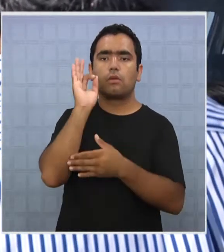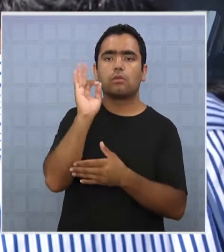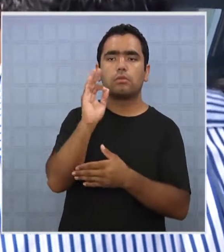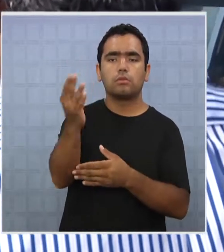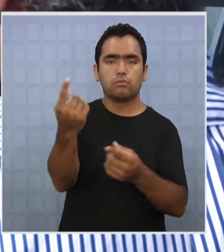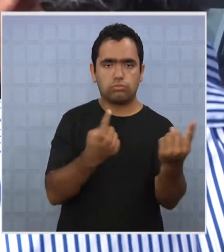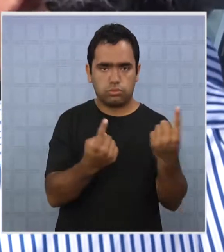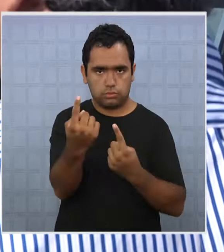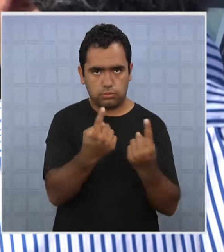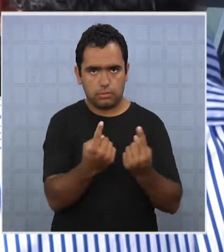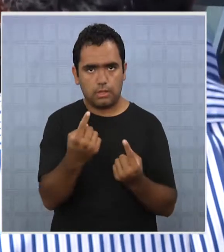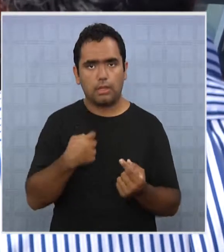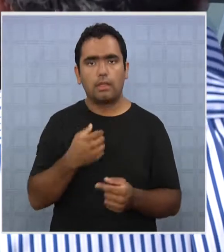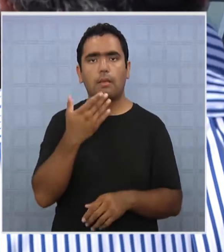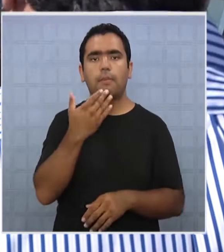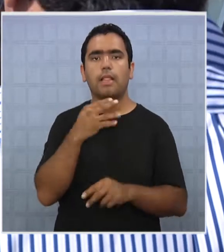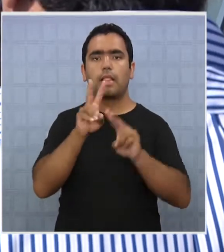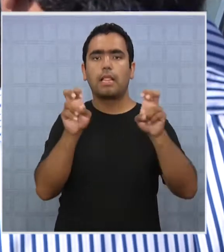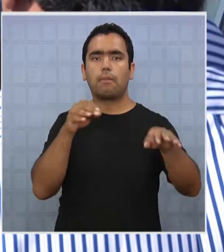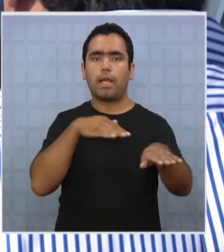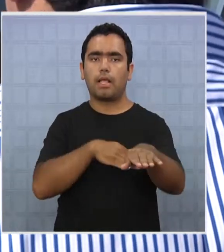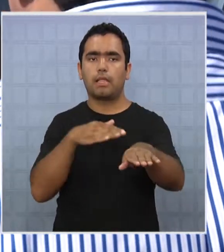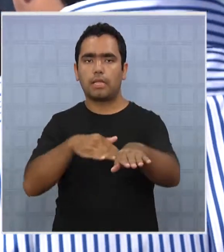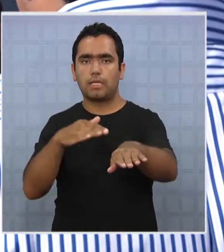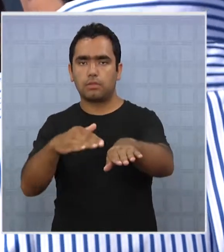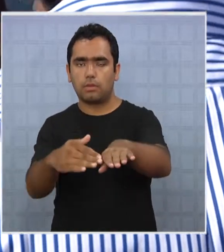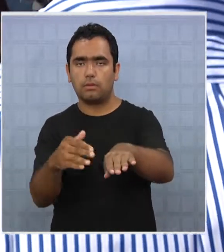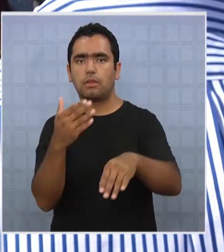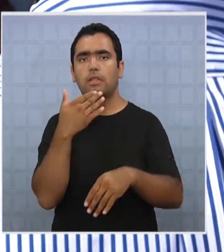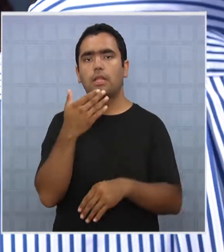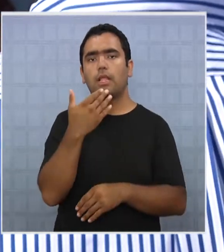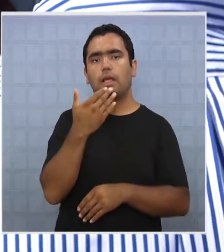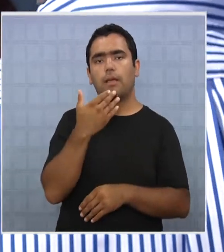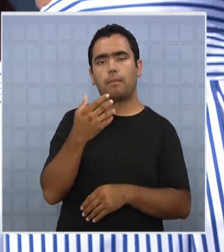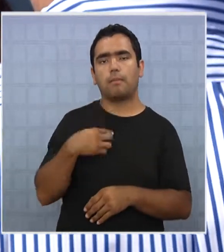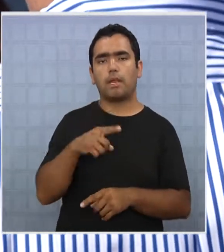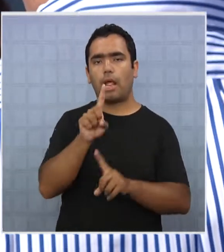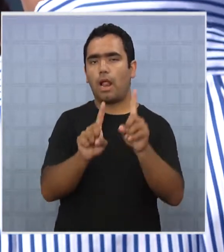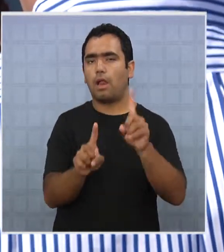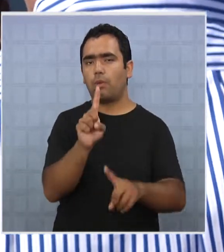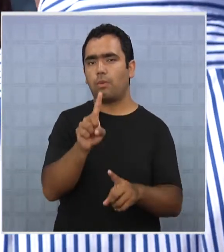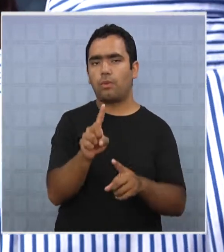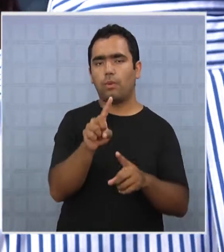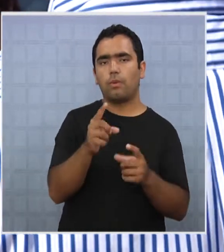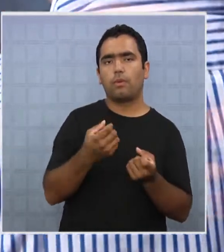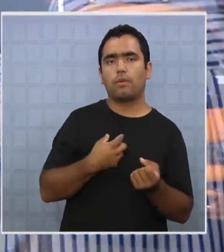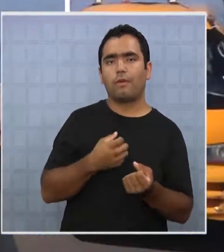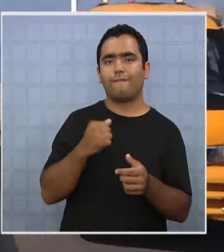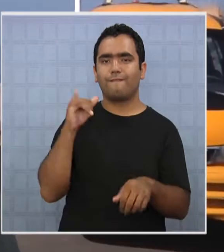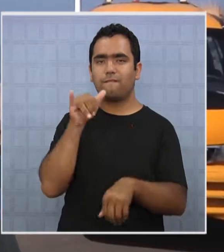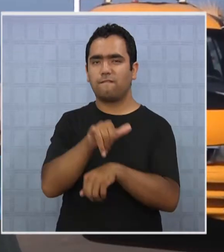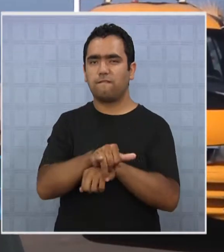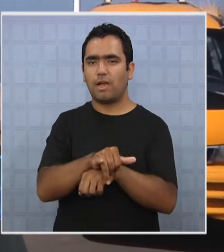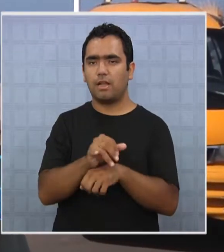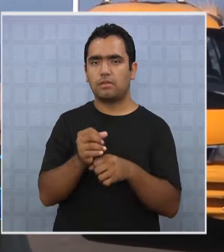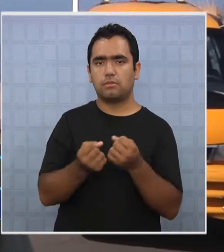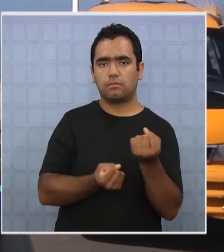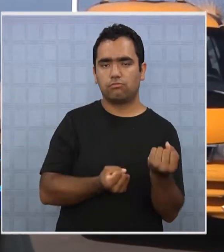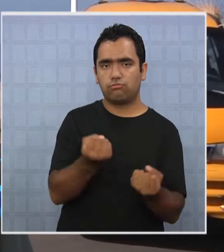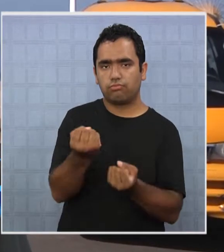los estacionamientos o existencia de conductores irregulares o piratas. Su licencia profesional,